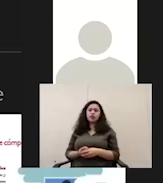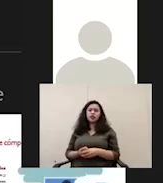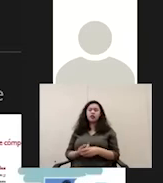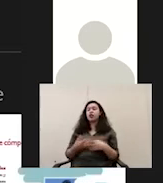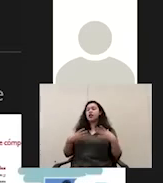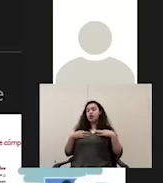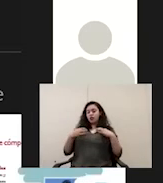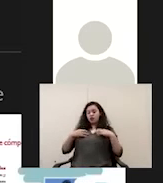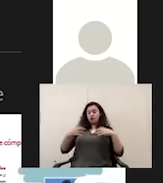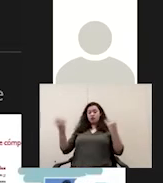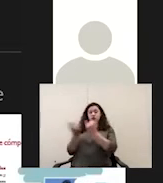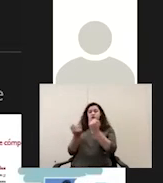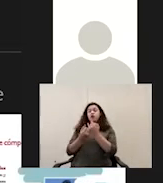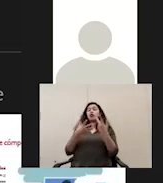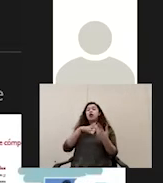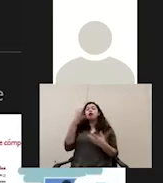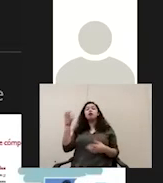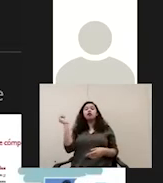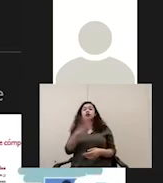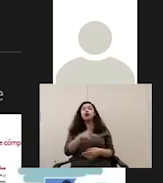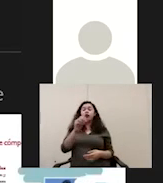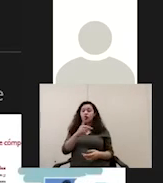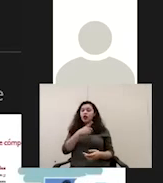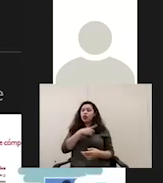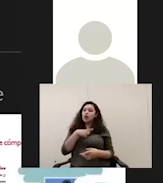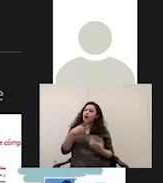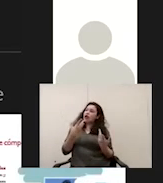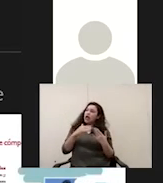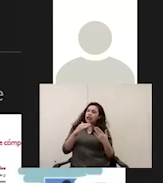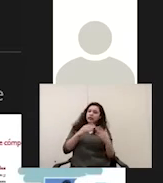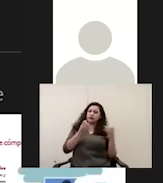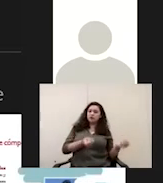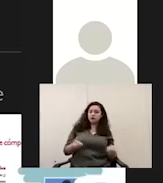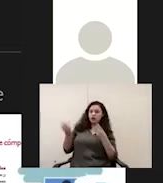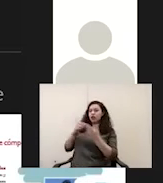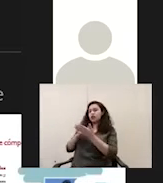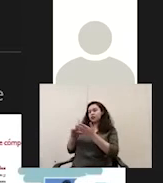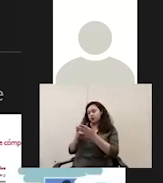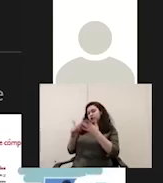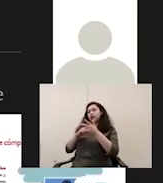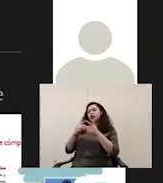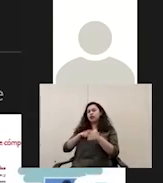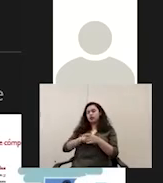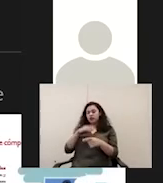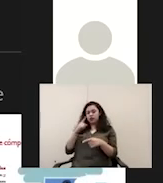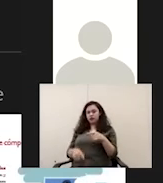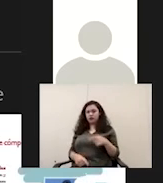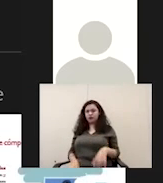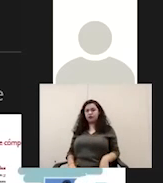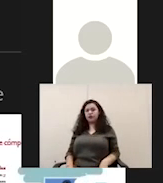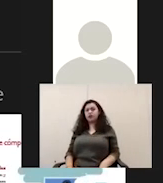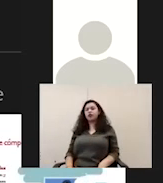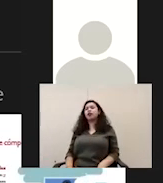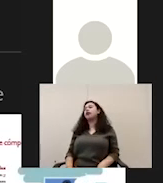uniforme y si no fuera desechable, pues entonces se lo tendrán que llevar y tendrán que garantizar la limpieza y desinfección del mismo. Lo